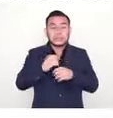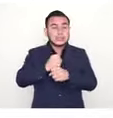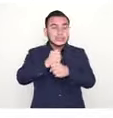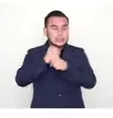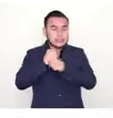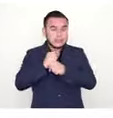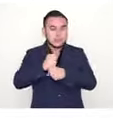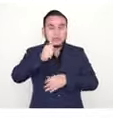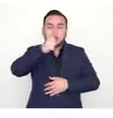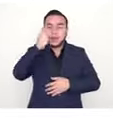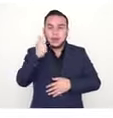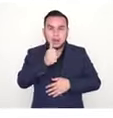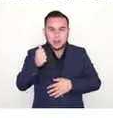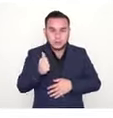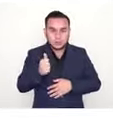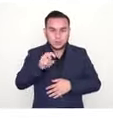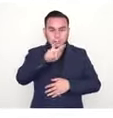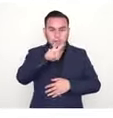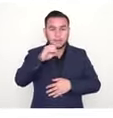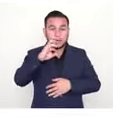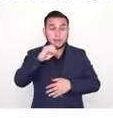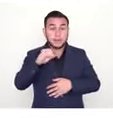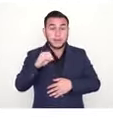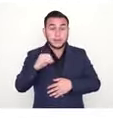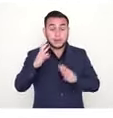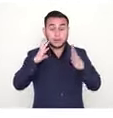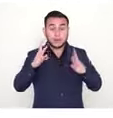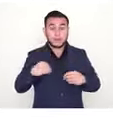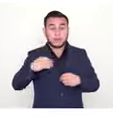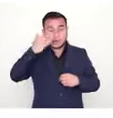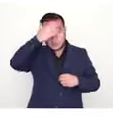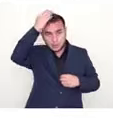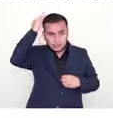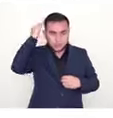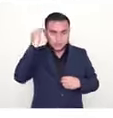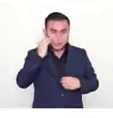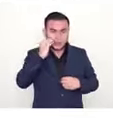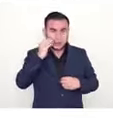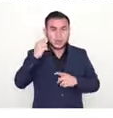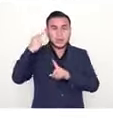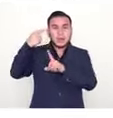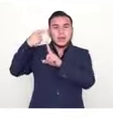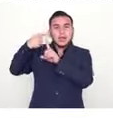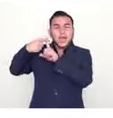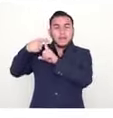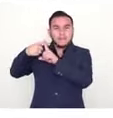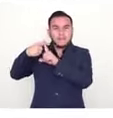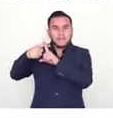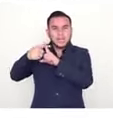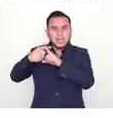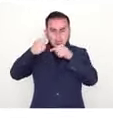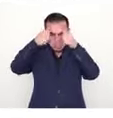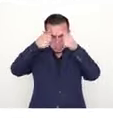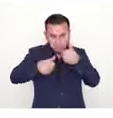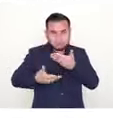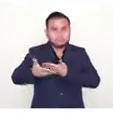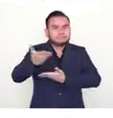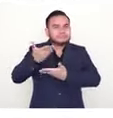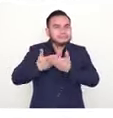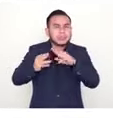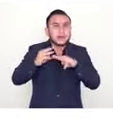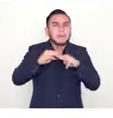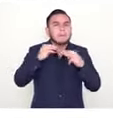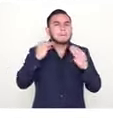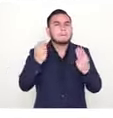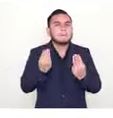que en agosto la administración buque le revirtió la medida tomada en abril abril fue por donde y jamario abril abril durante este año con